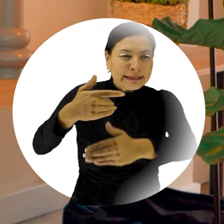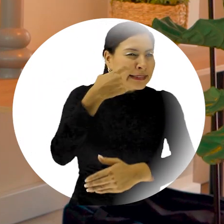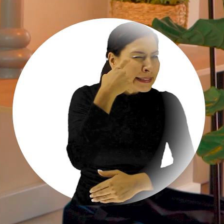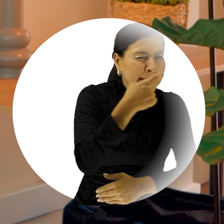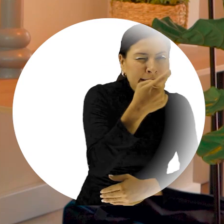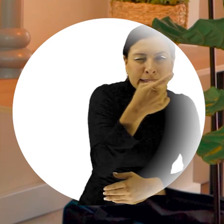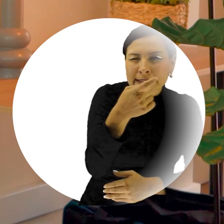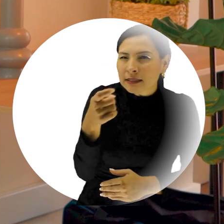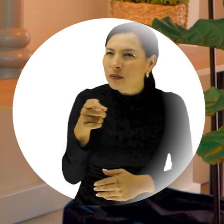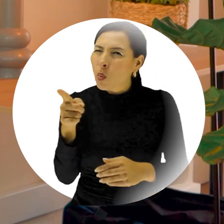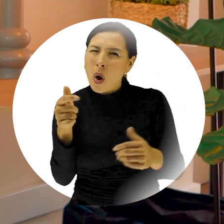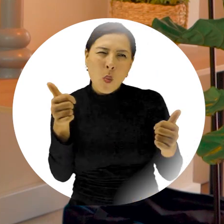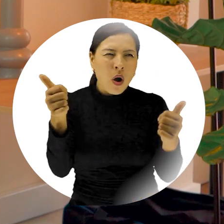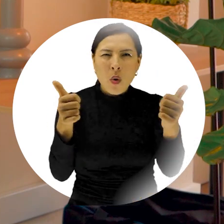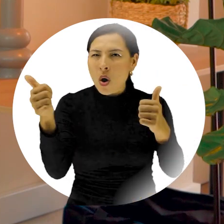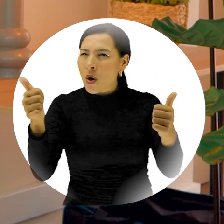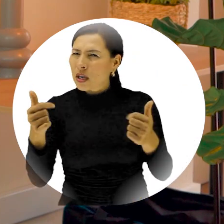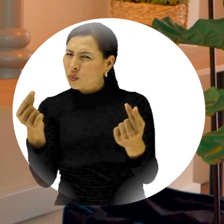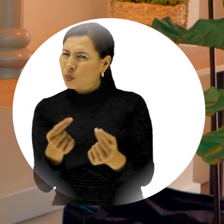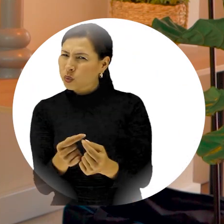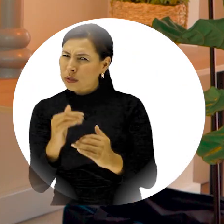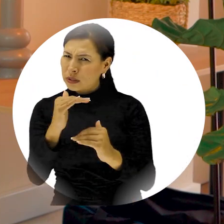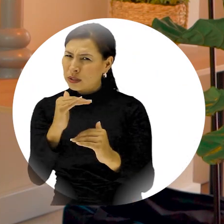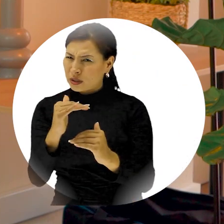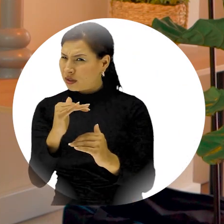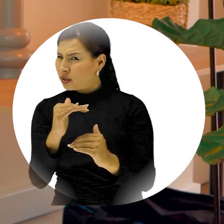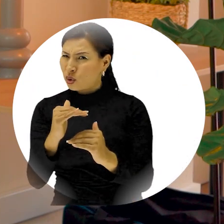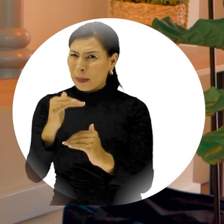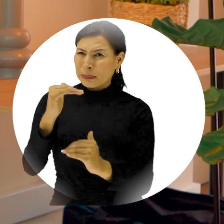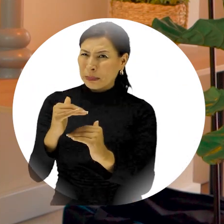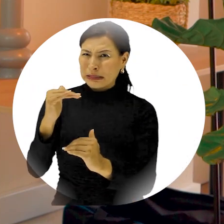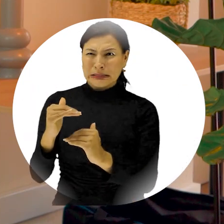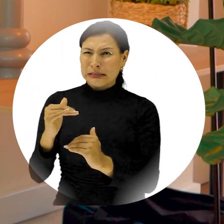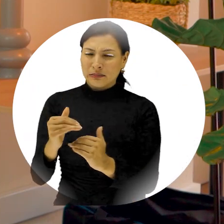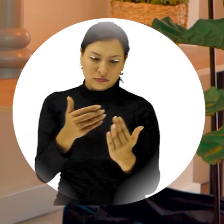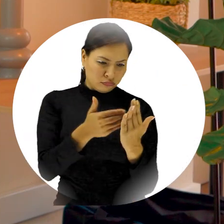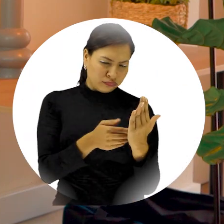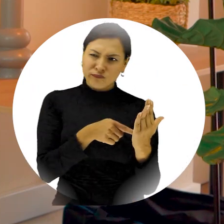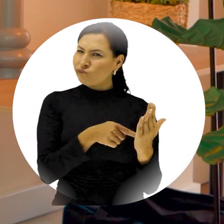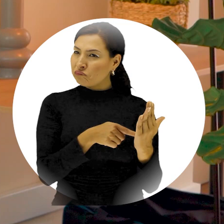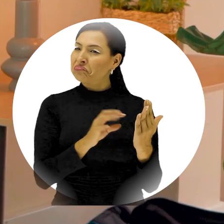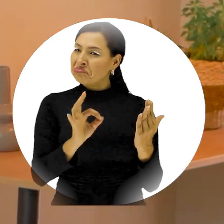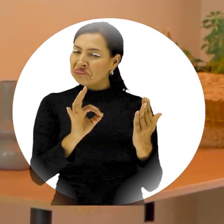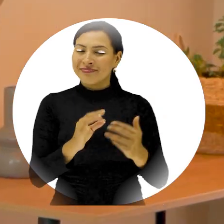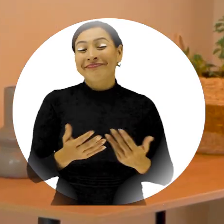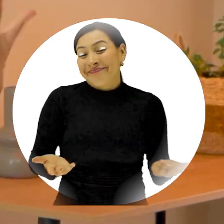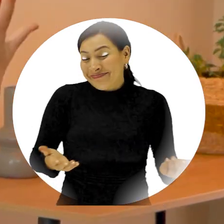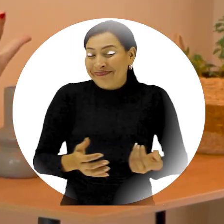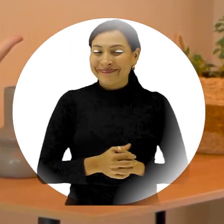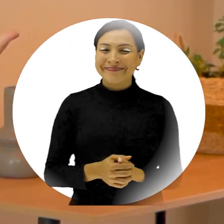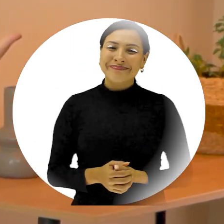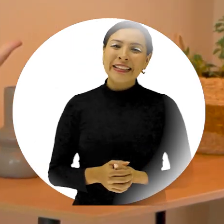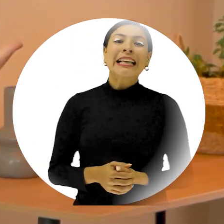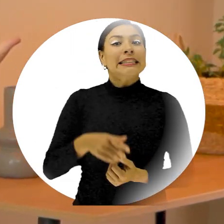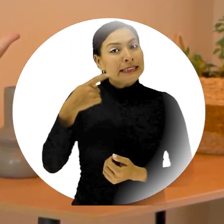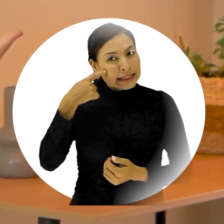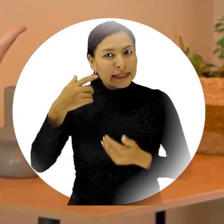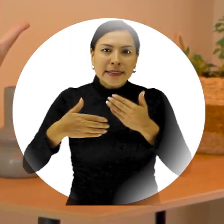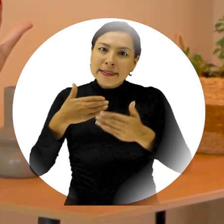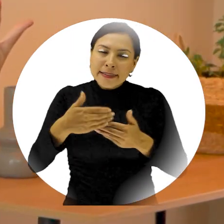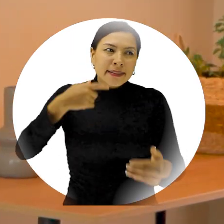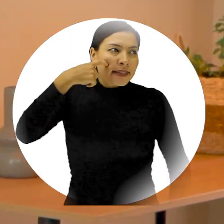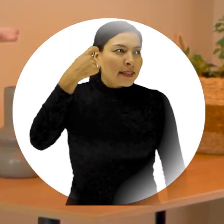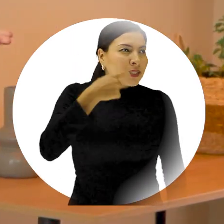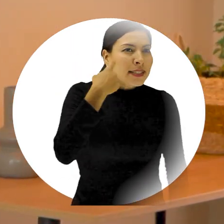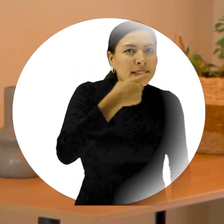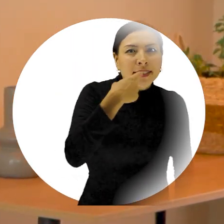ustedes puedan tener como todas las opciones sobre el mapa y escoger la que mejor les convenga a ustedes y a sus números. Después de más o menos 3 meses de